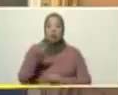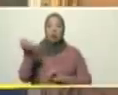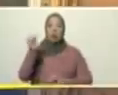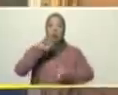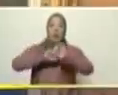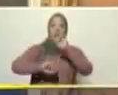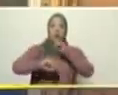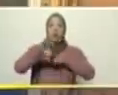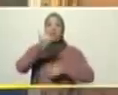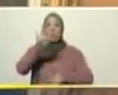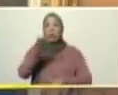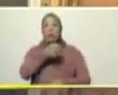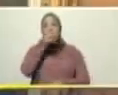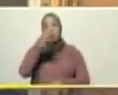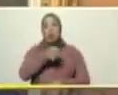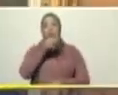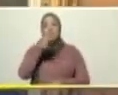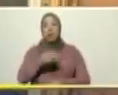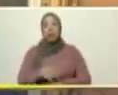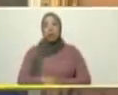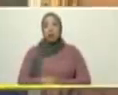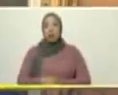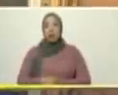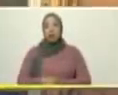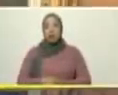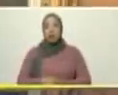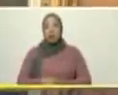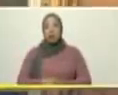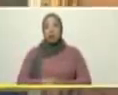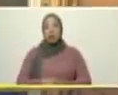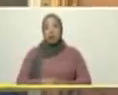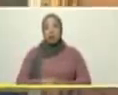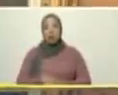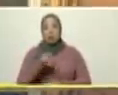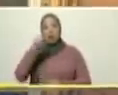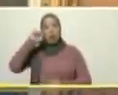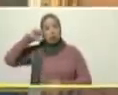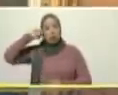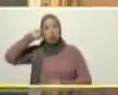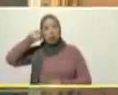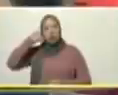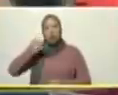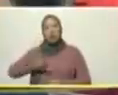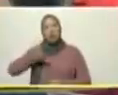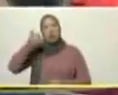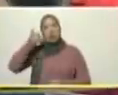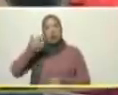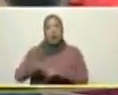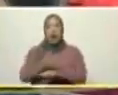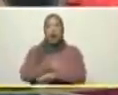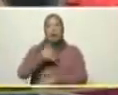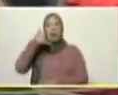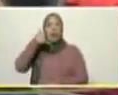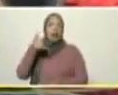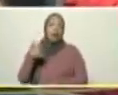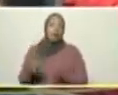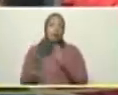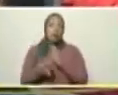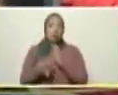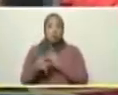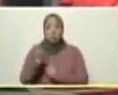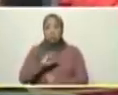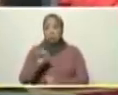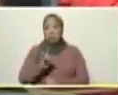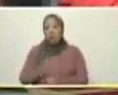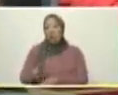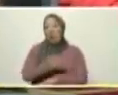3, 4 de la tarde, Cilia, por teléfono, no existían estos teléfonos inteligentes de ahora. Existían los